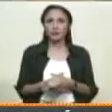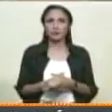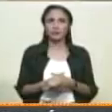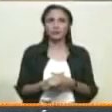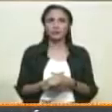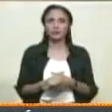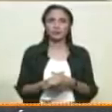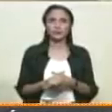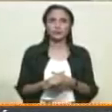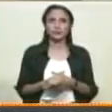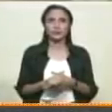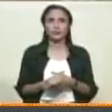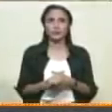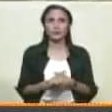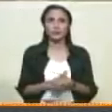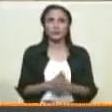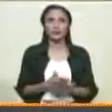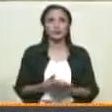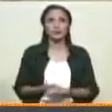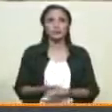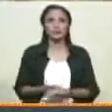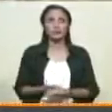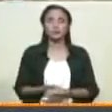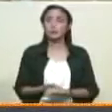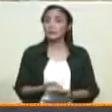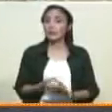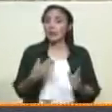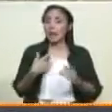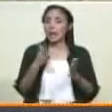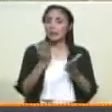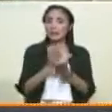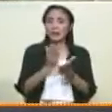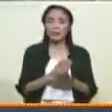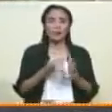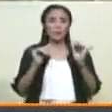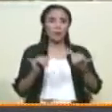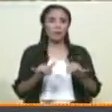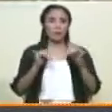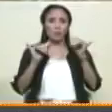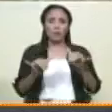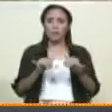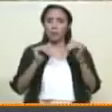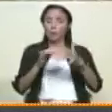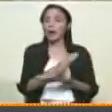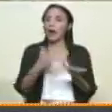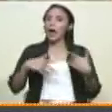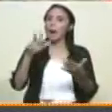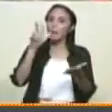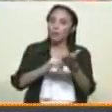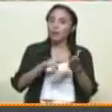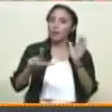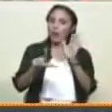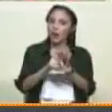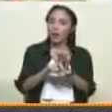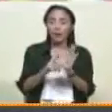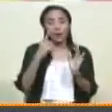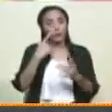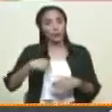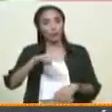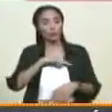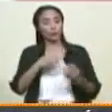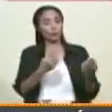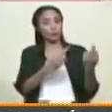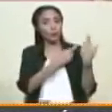Si no somos capaces y si nosotros las aprobamos aquí, somos los primeros responsables de ir a la